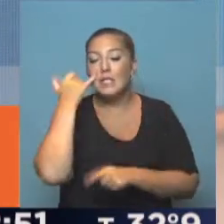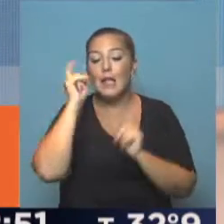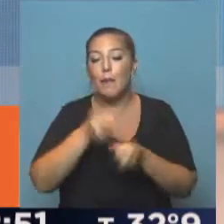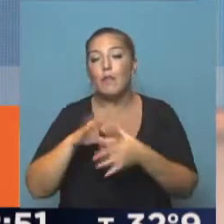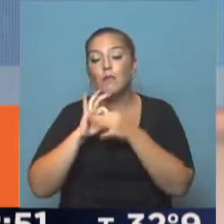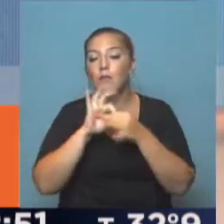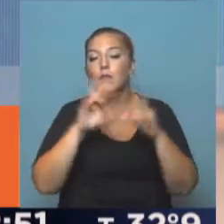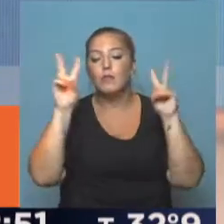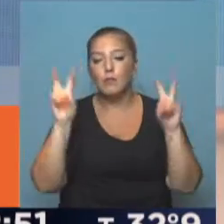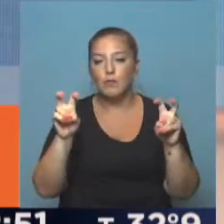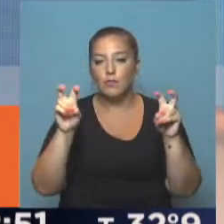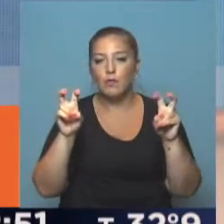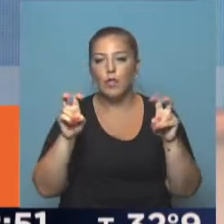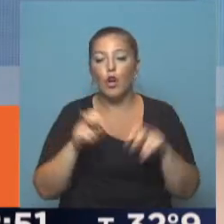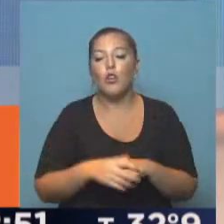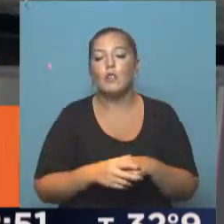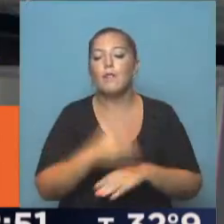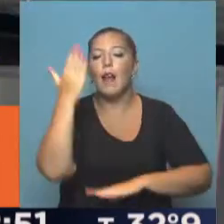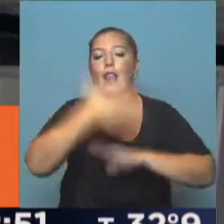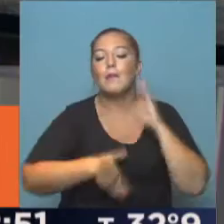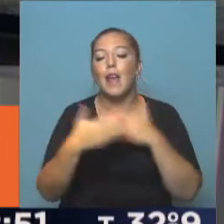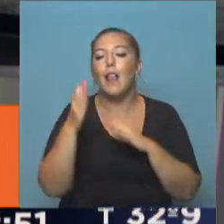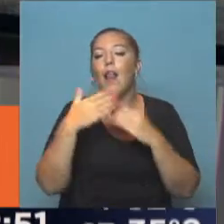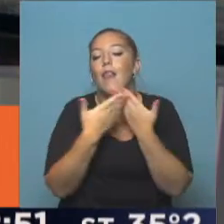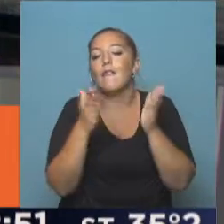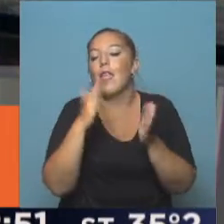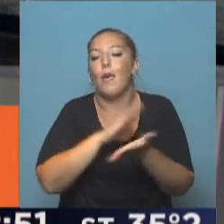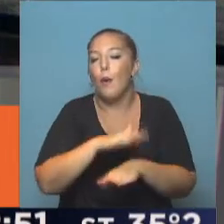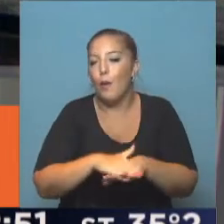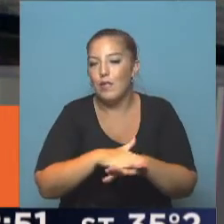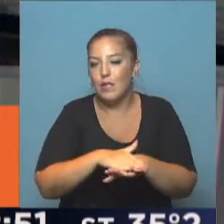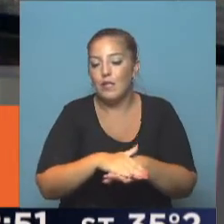con el cercenamiento de libertades básicas. El populismo siempre es así de